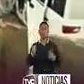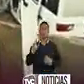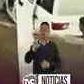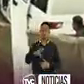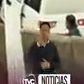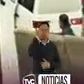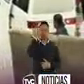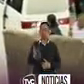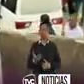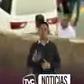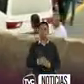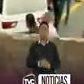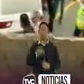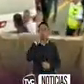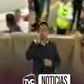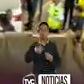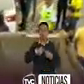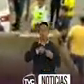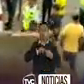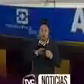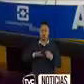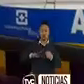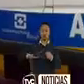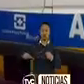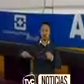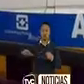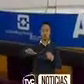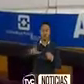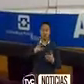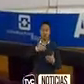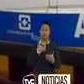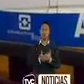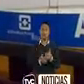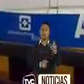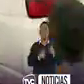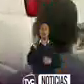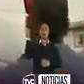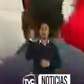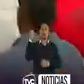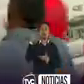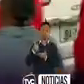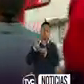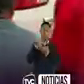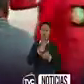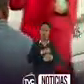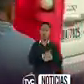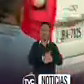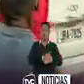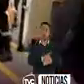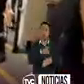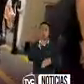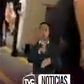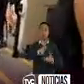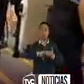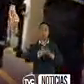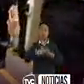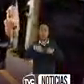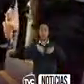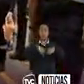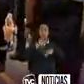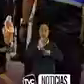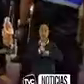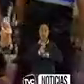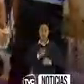que generó que el combustible se desparrame en la calzada. Al sitio llegaron varias ambulancias, paramédicos y agentes de la Comisión de Tránsito del